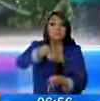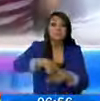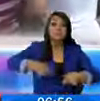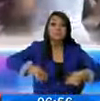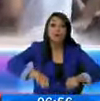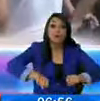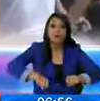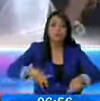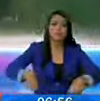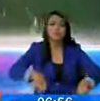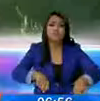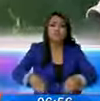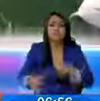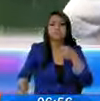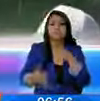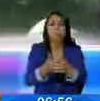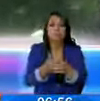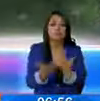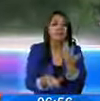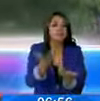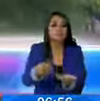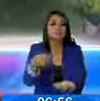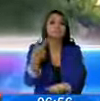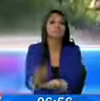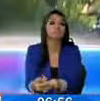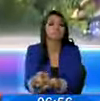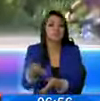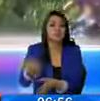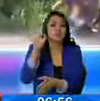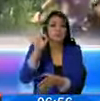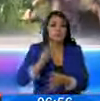un accidente de tránsito.